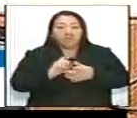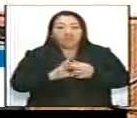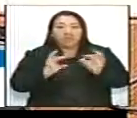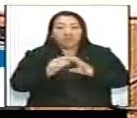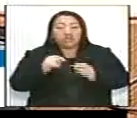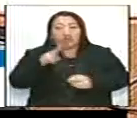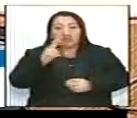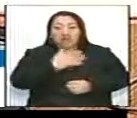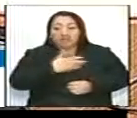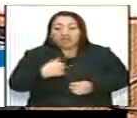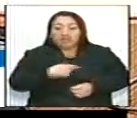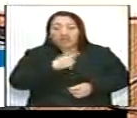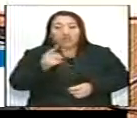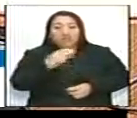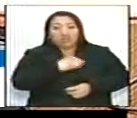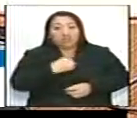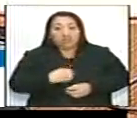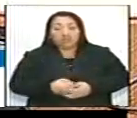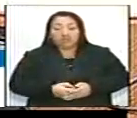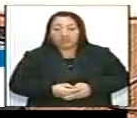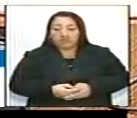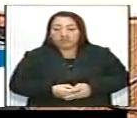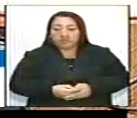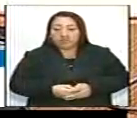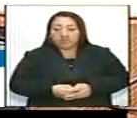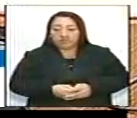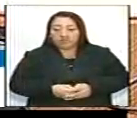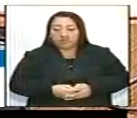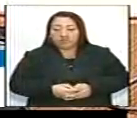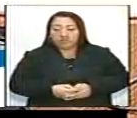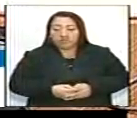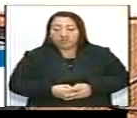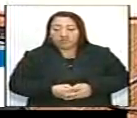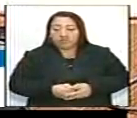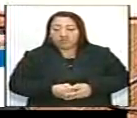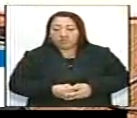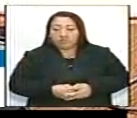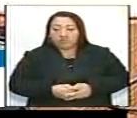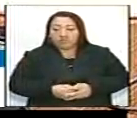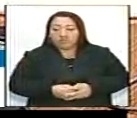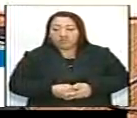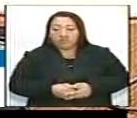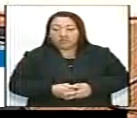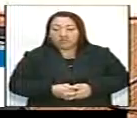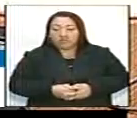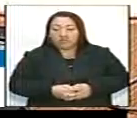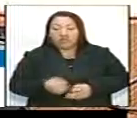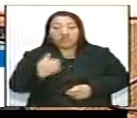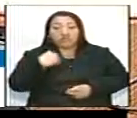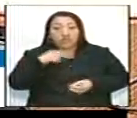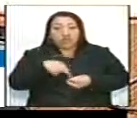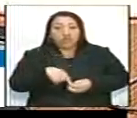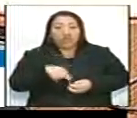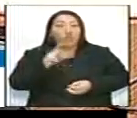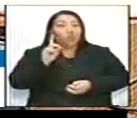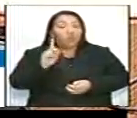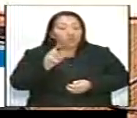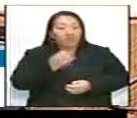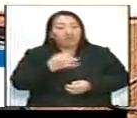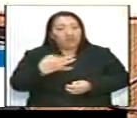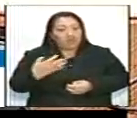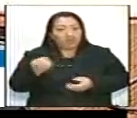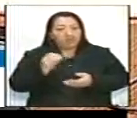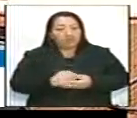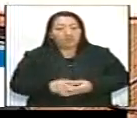el presidente hasta el ministro y todo el ministerio a trabajar por el tema de la anemia, lo que tenemos que hacer con este instrumento, que es uno de varios